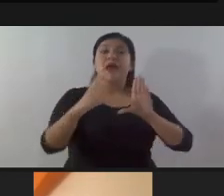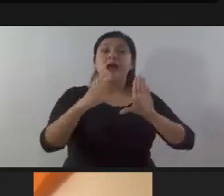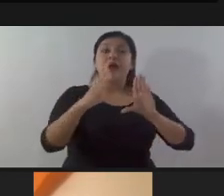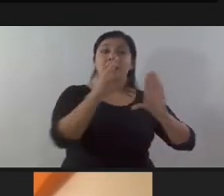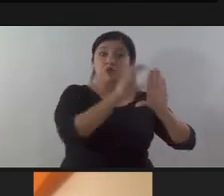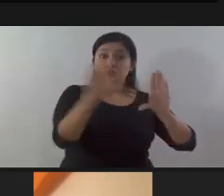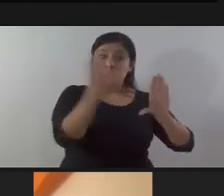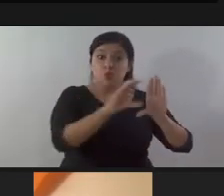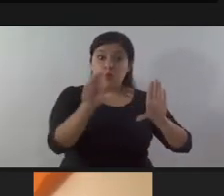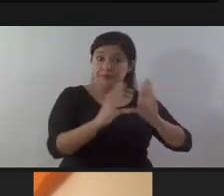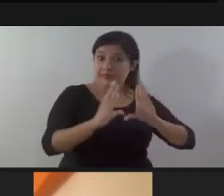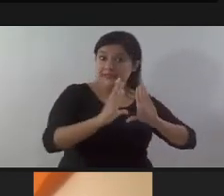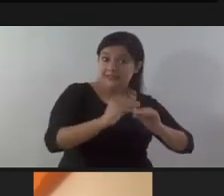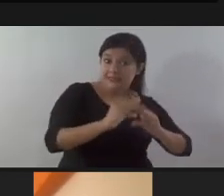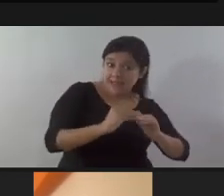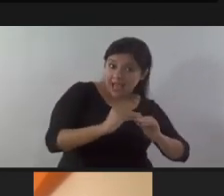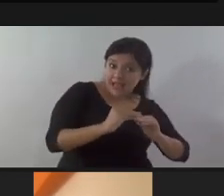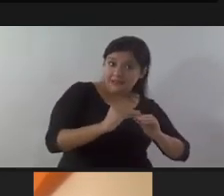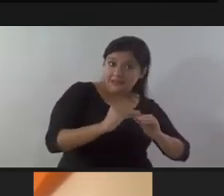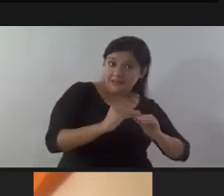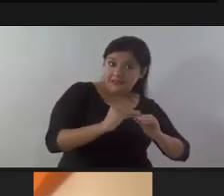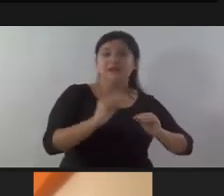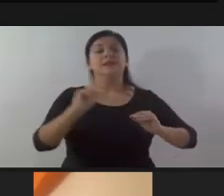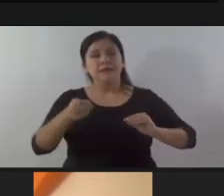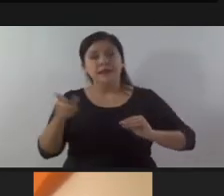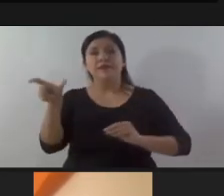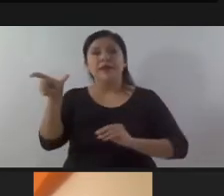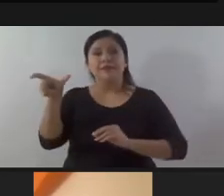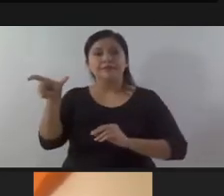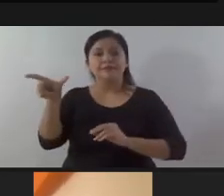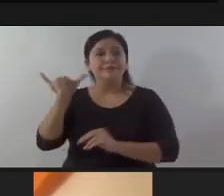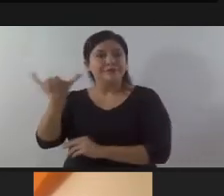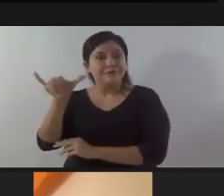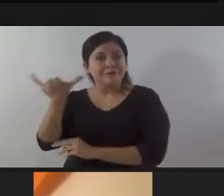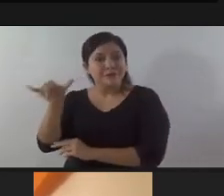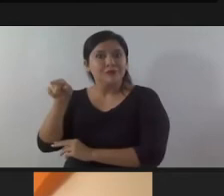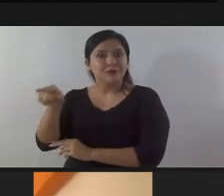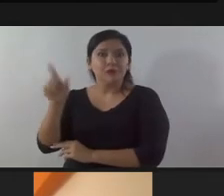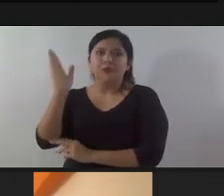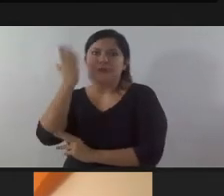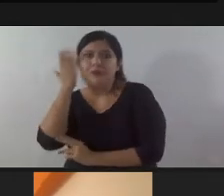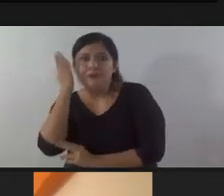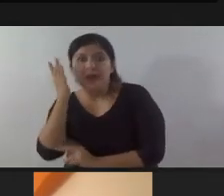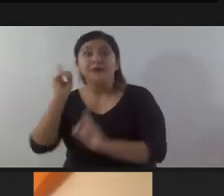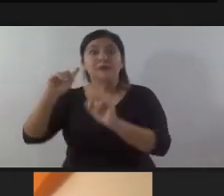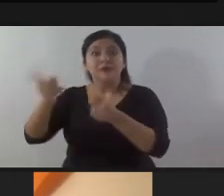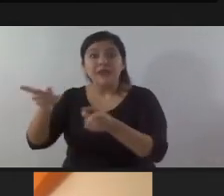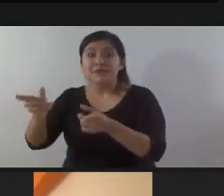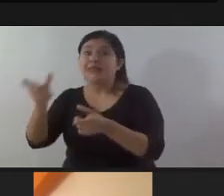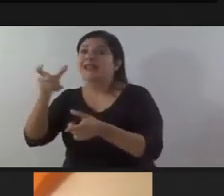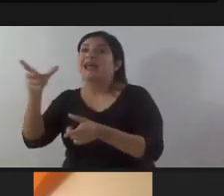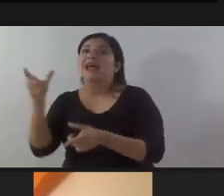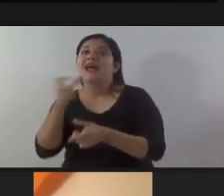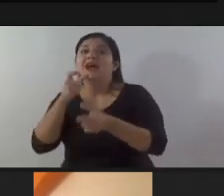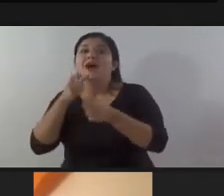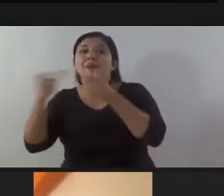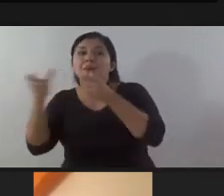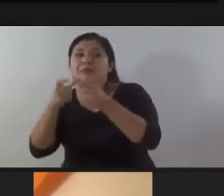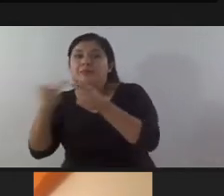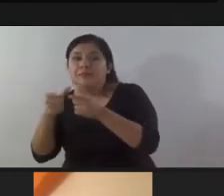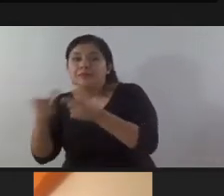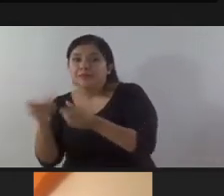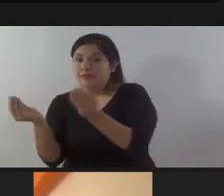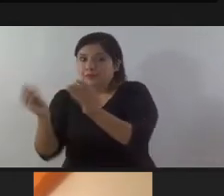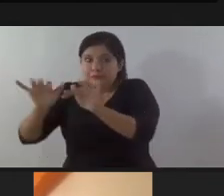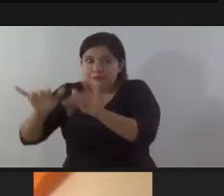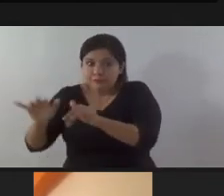chat de Zoom, como para quienes nos están siguiendo en las redes, mediante comentarios, donde se está haciendo la transmisión en vivo por